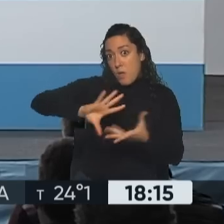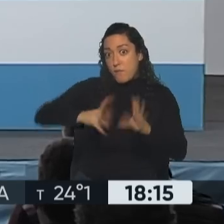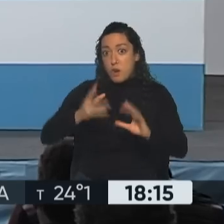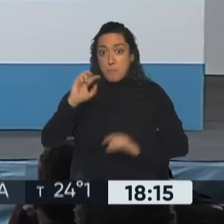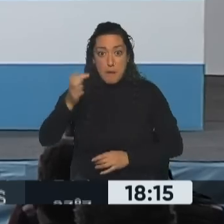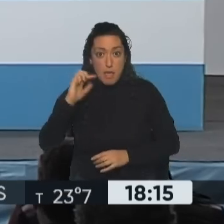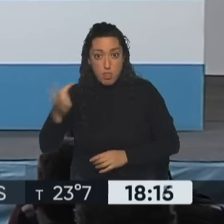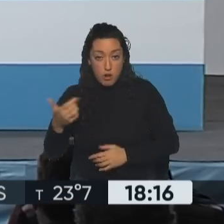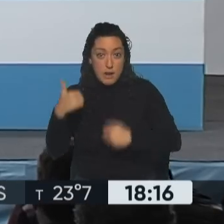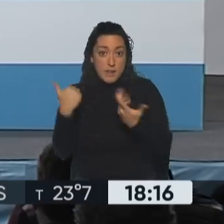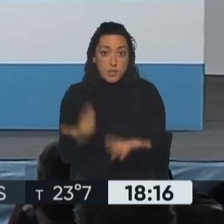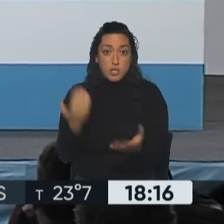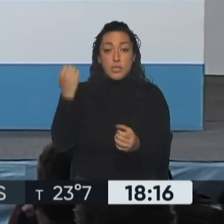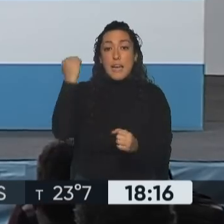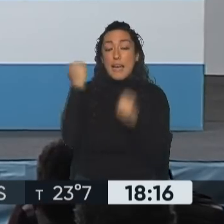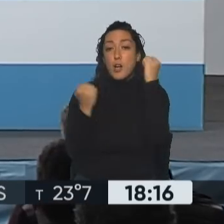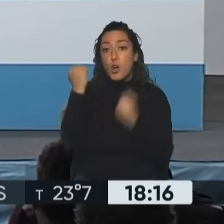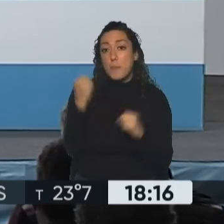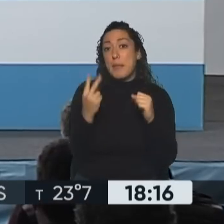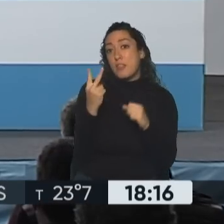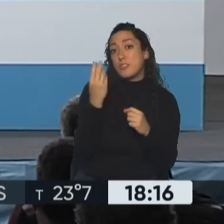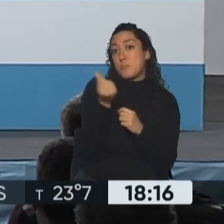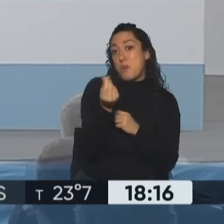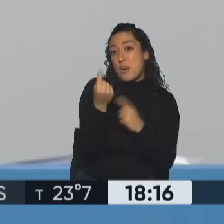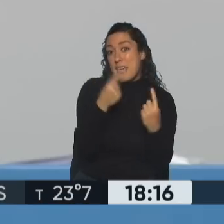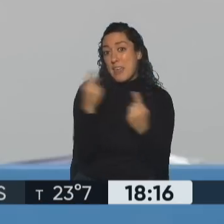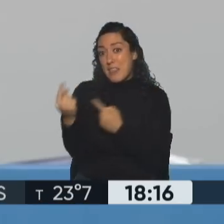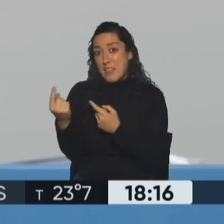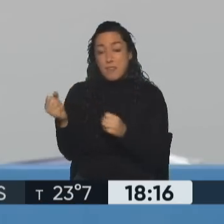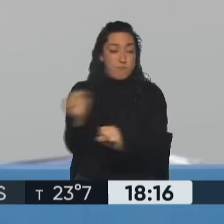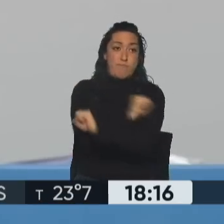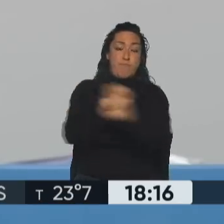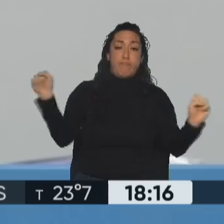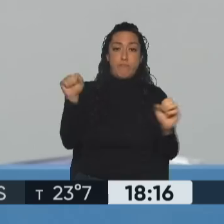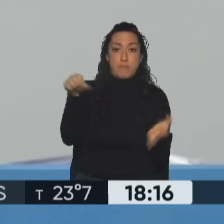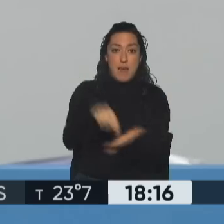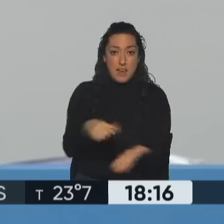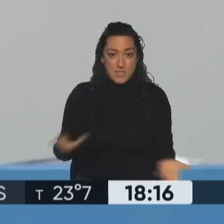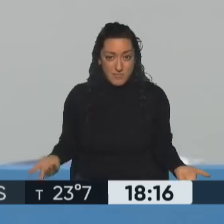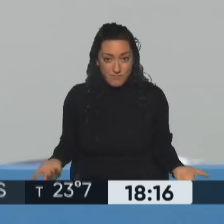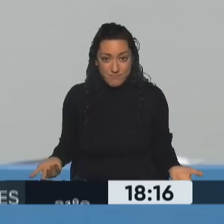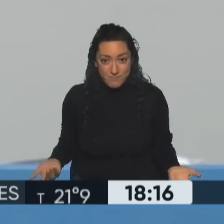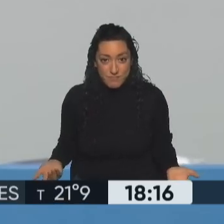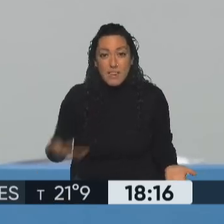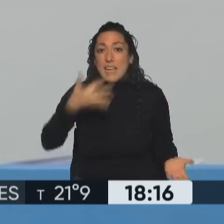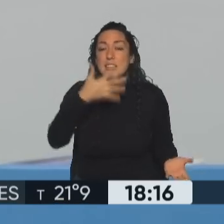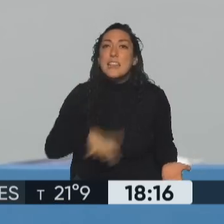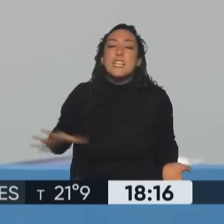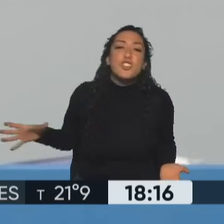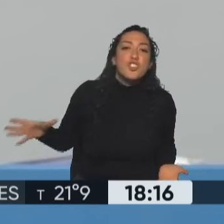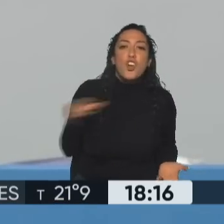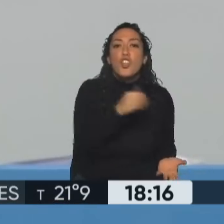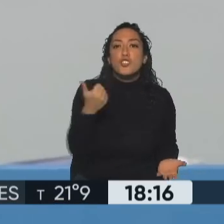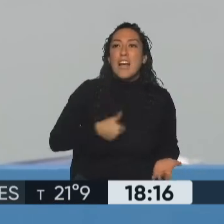dólares, la economía bimonetaria hace saltar al país por los aires. Pero lo tienen que entender todos